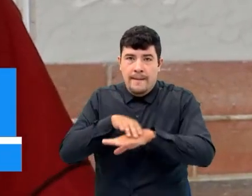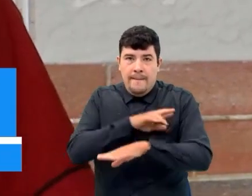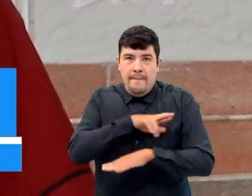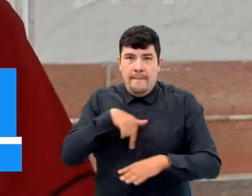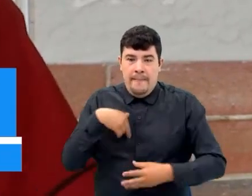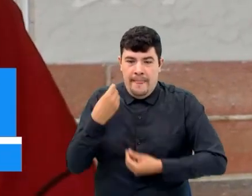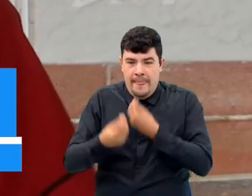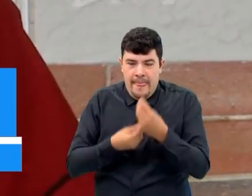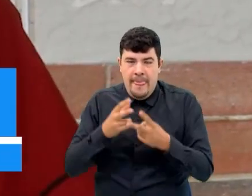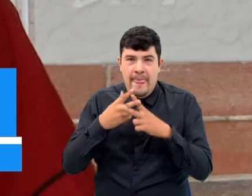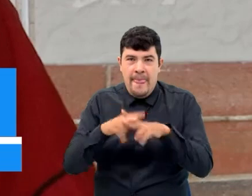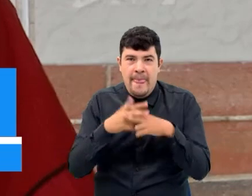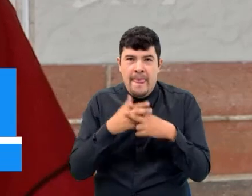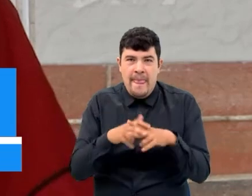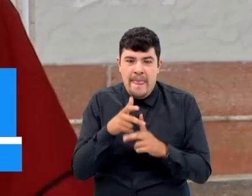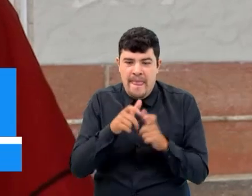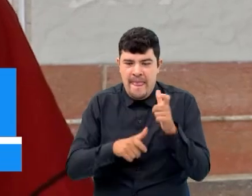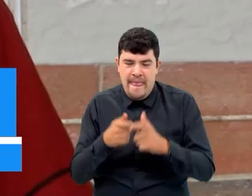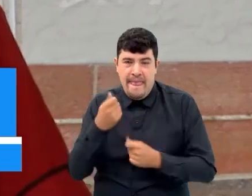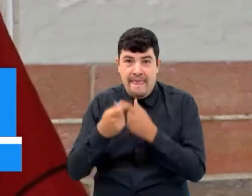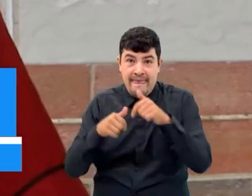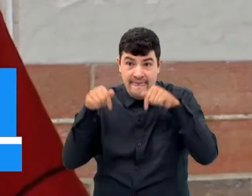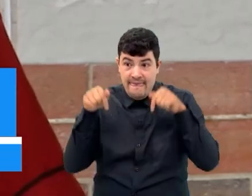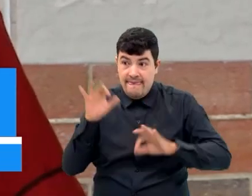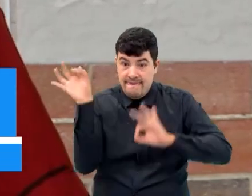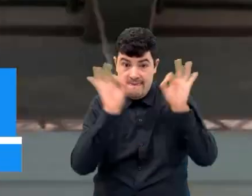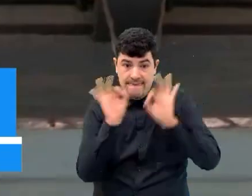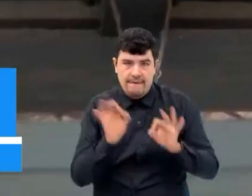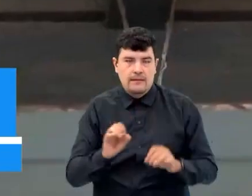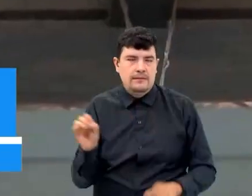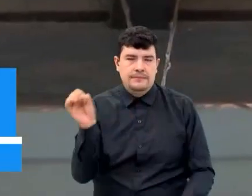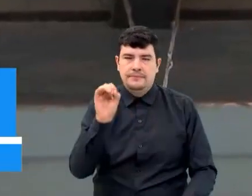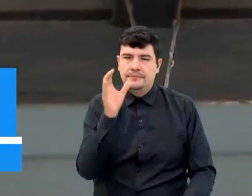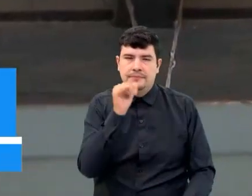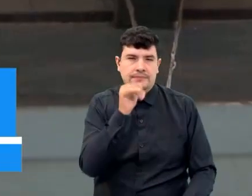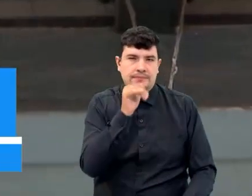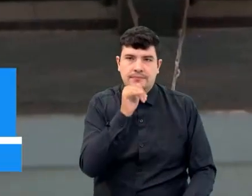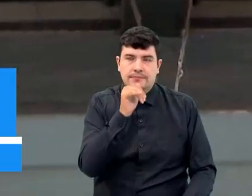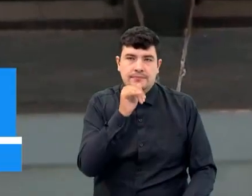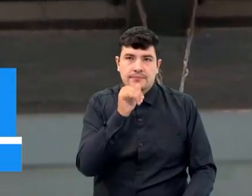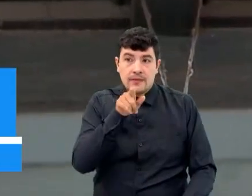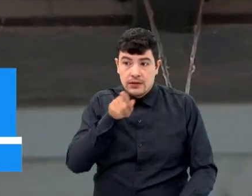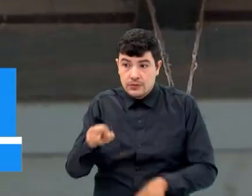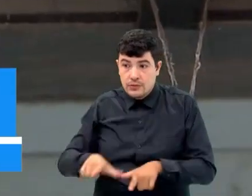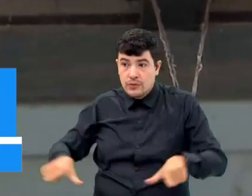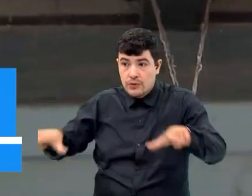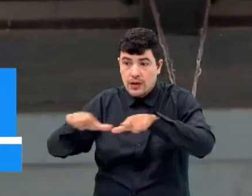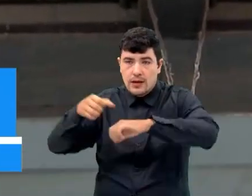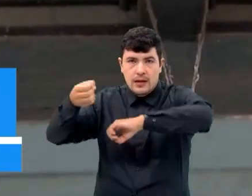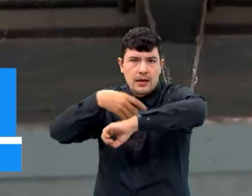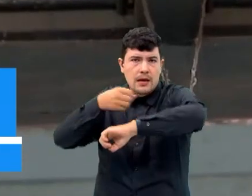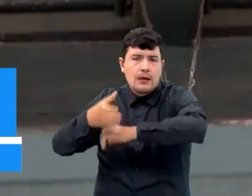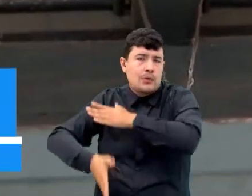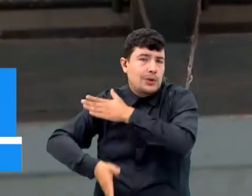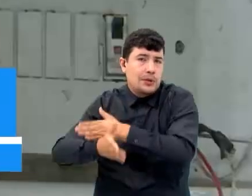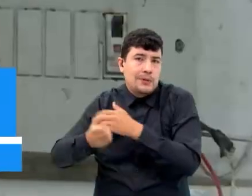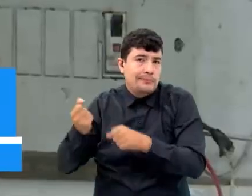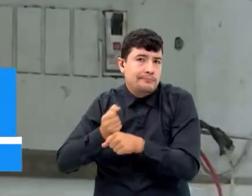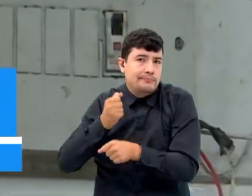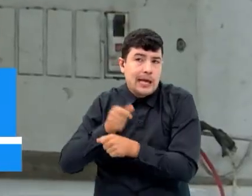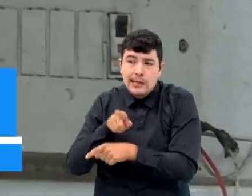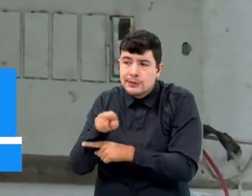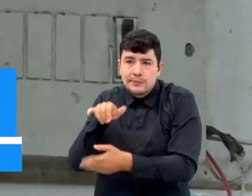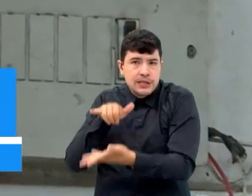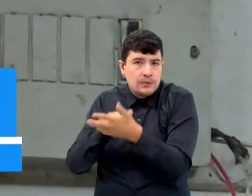mantenimiento como comerciantes organizados que somos. Esta plaza debe continuar trabajando en este mal estado de infraestructura que